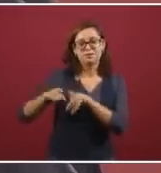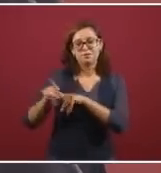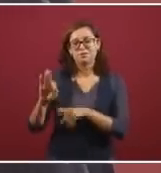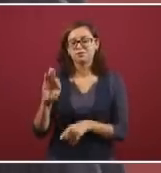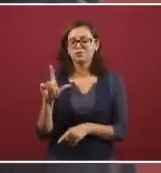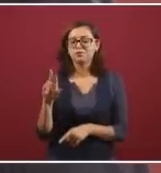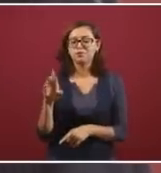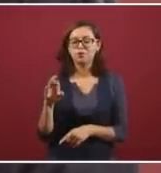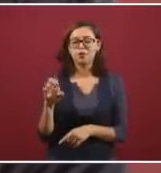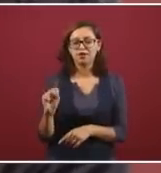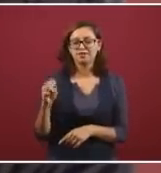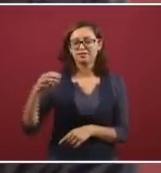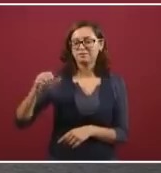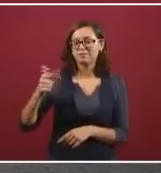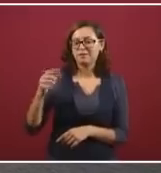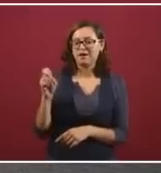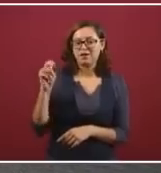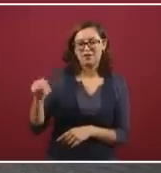porque